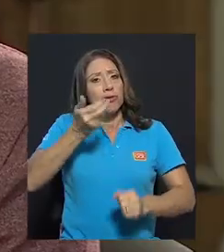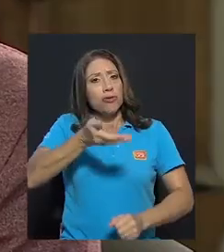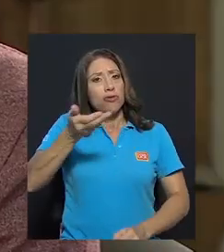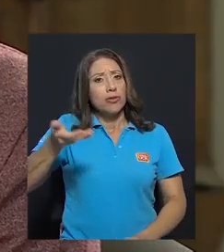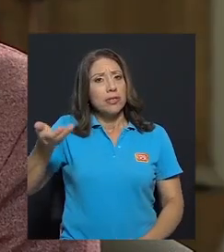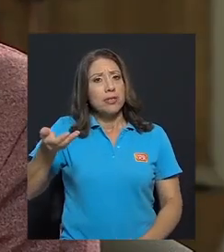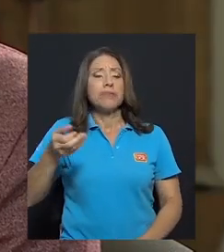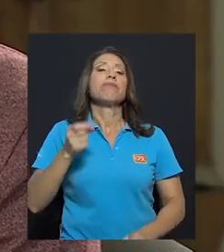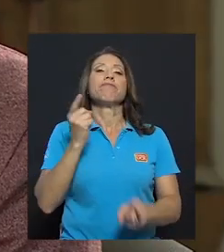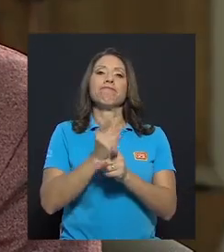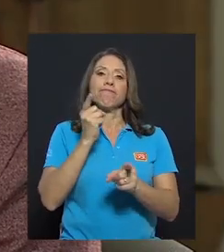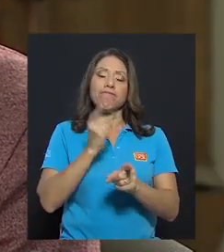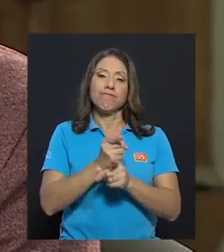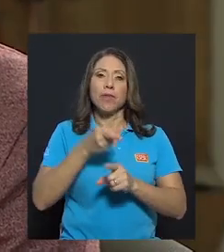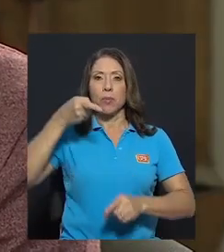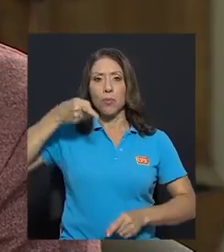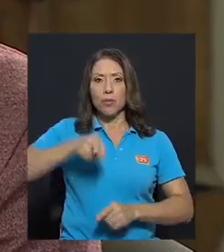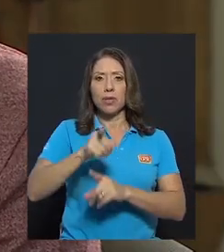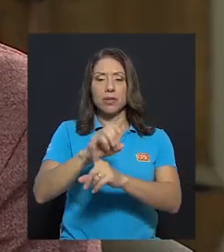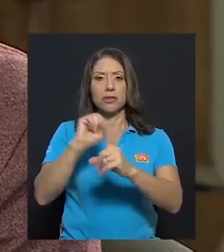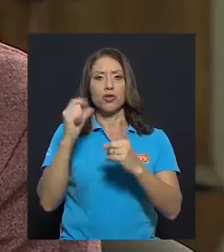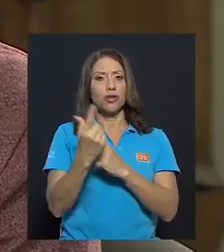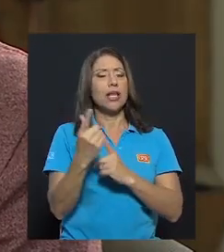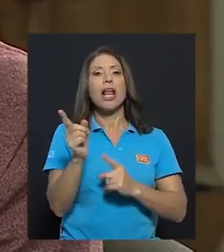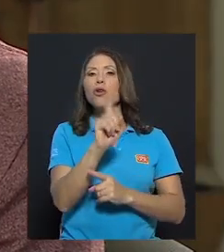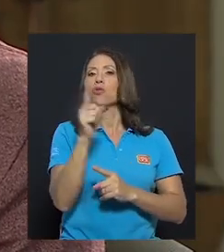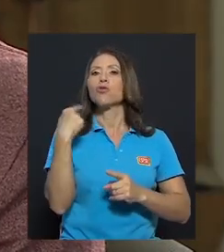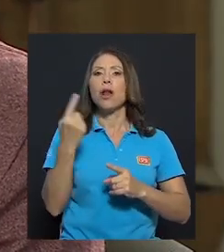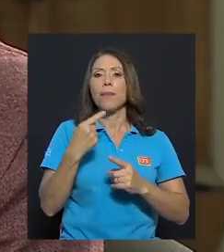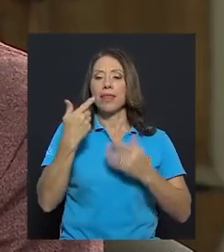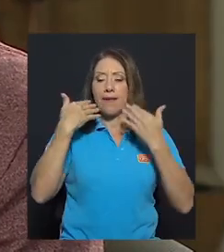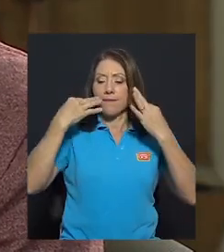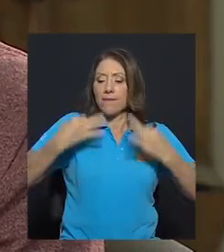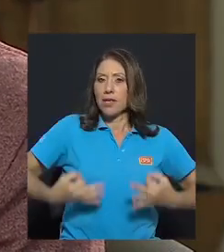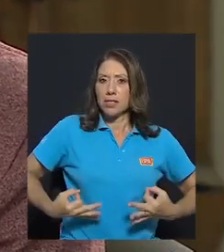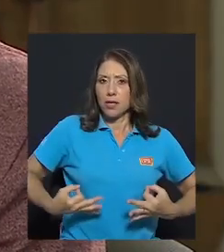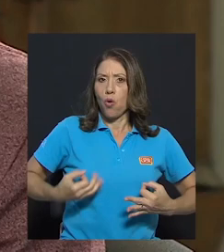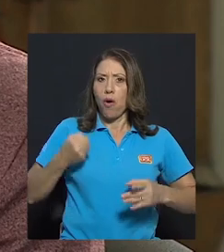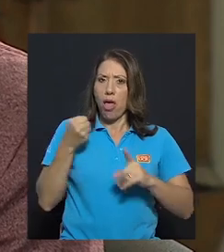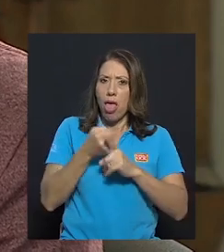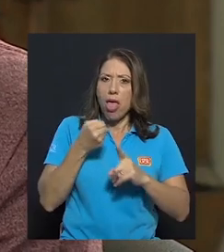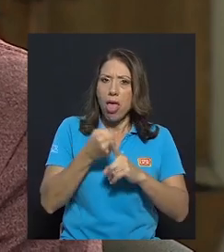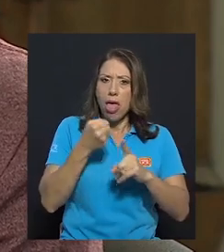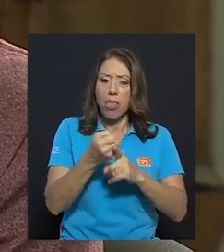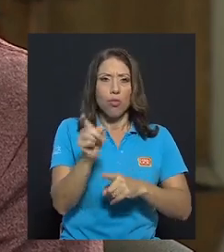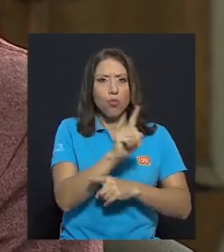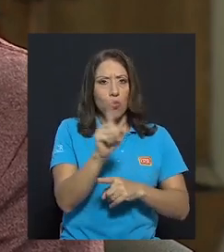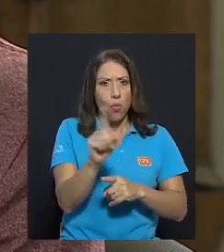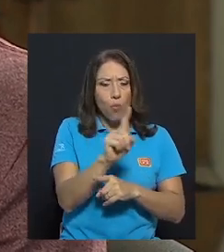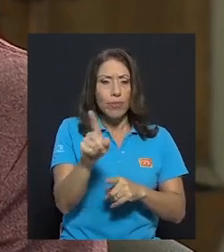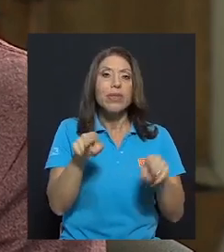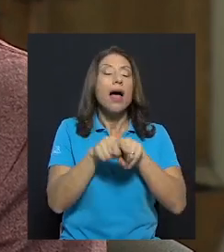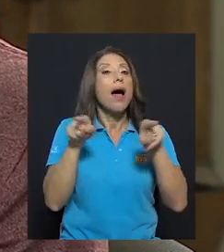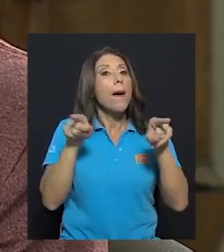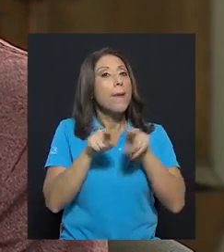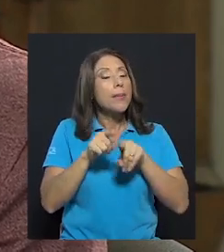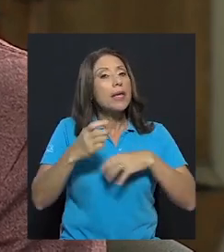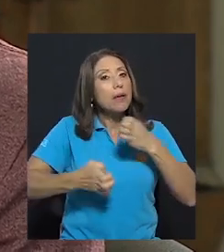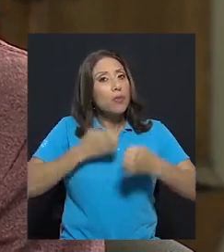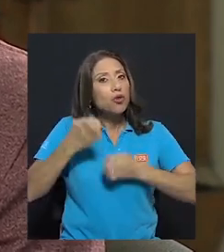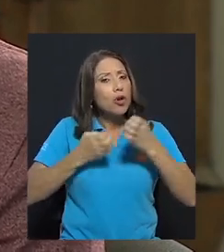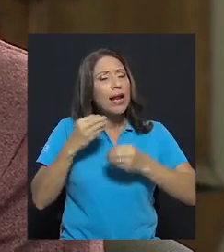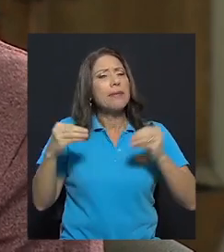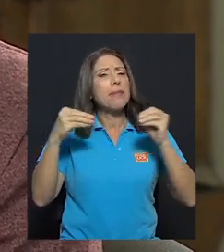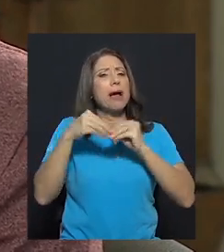aspectos. Correcto, en realidad la violencia social no es exclusivamente al aspecto físico, traspasa el espacio emocional